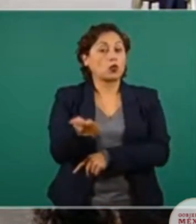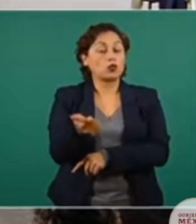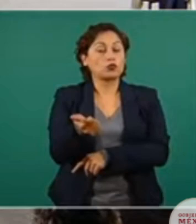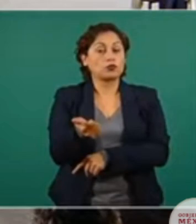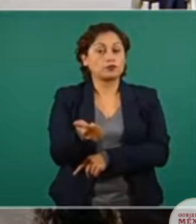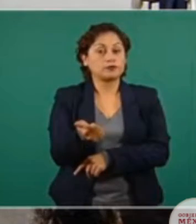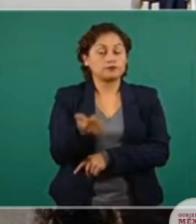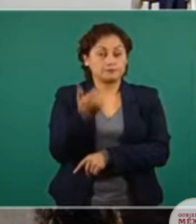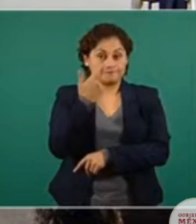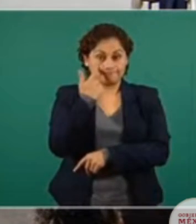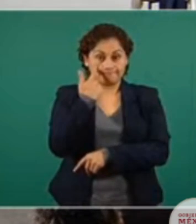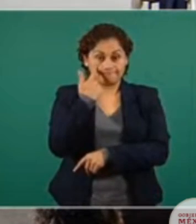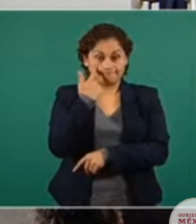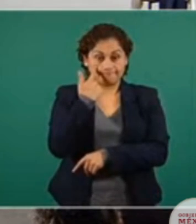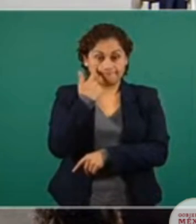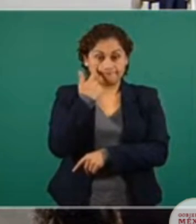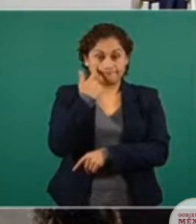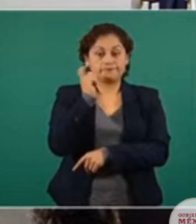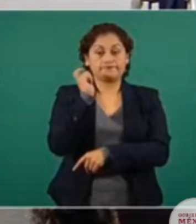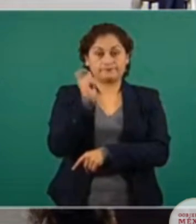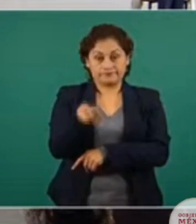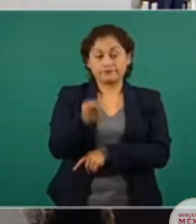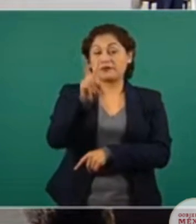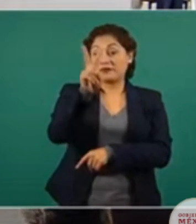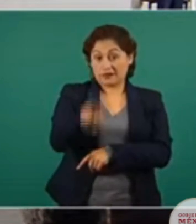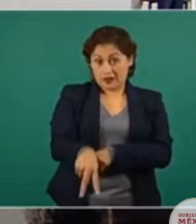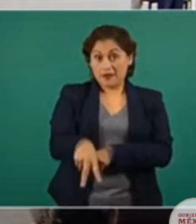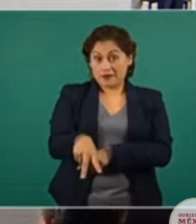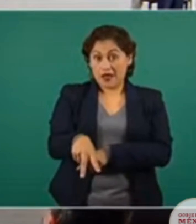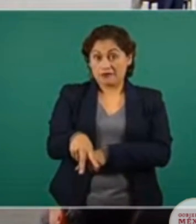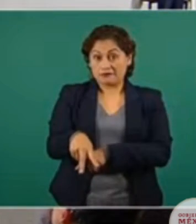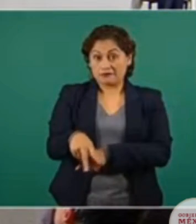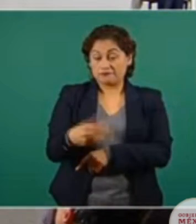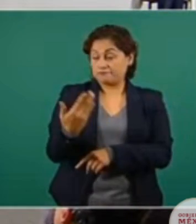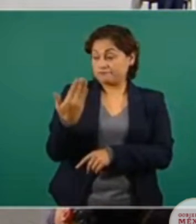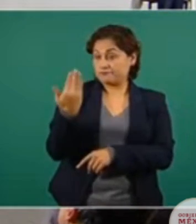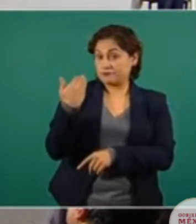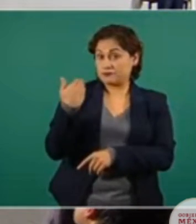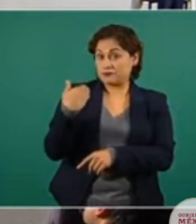es que nos ofendieron mucho en los últimos tiempos.